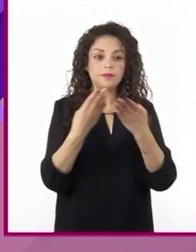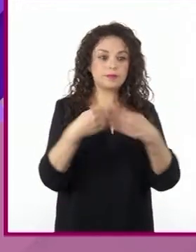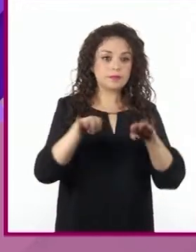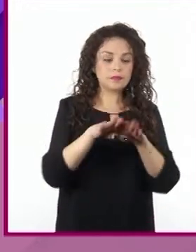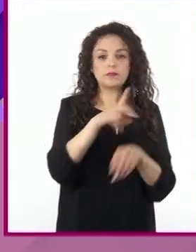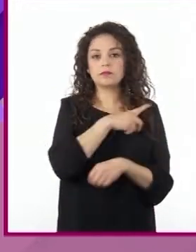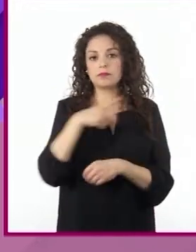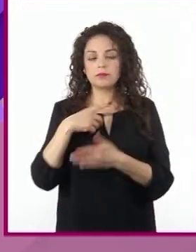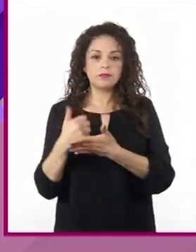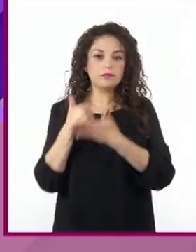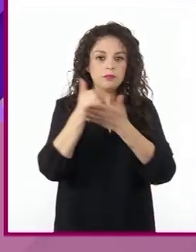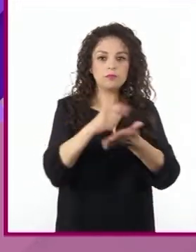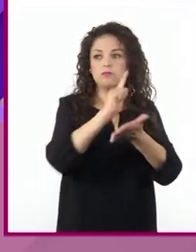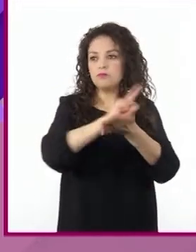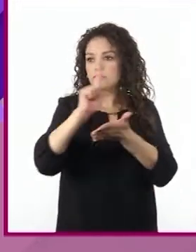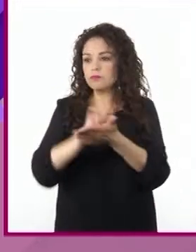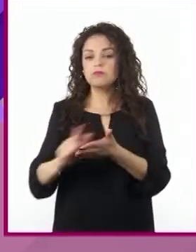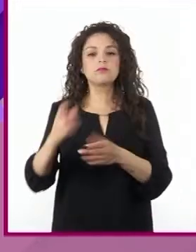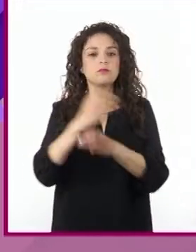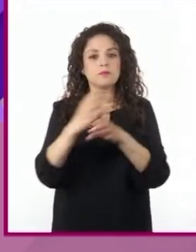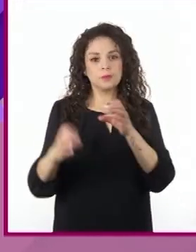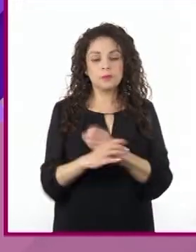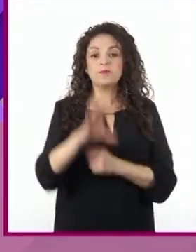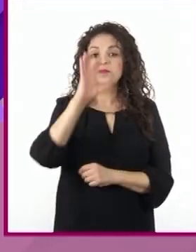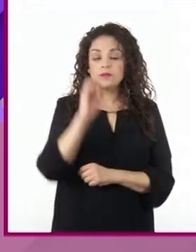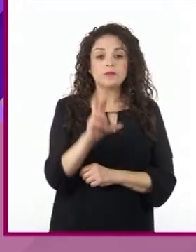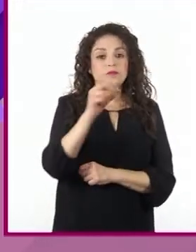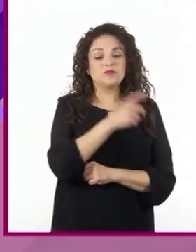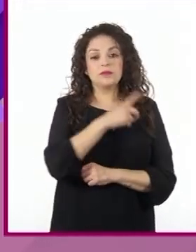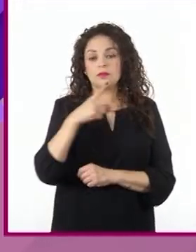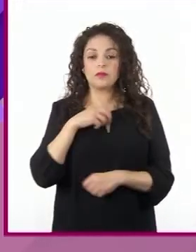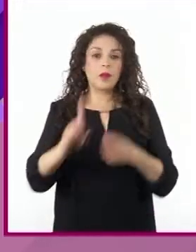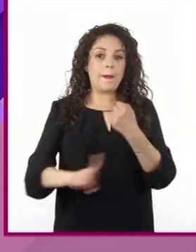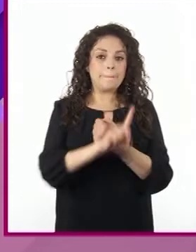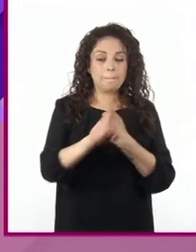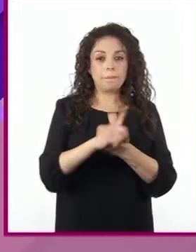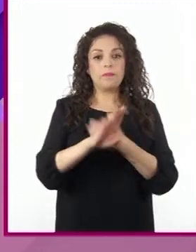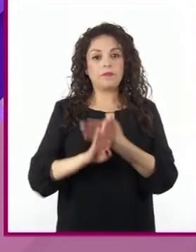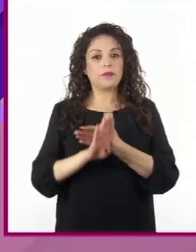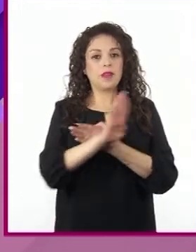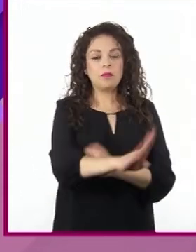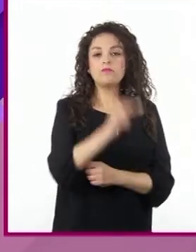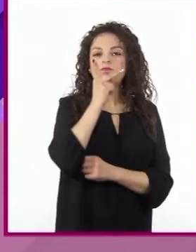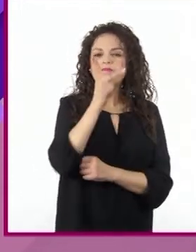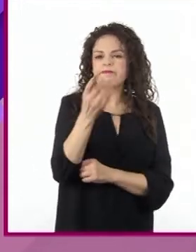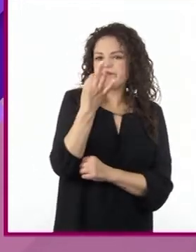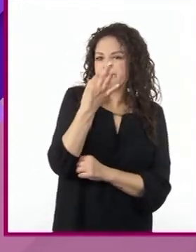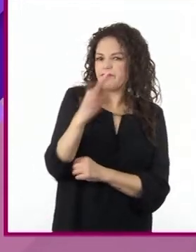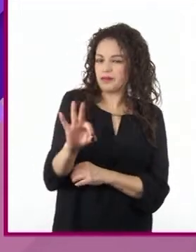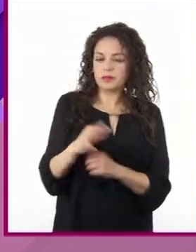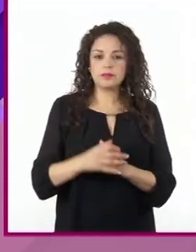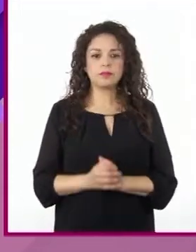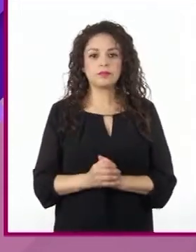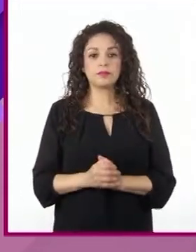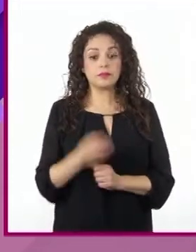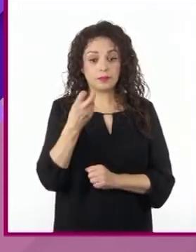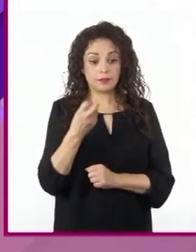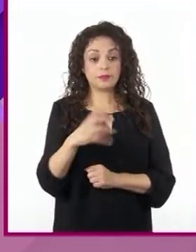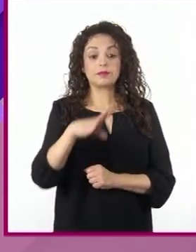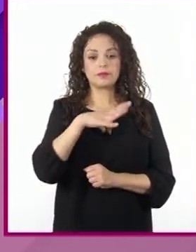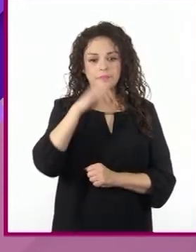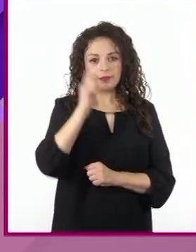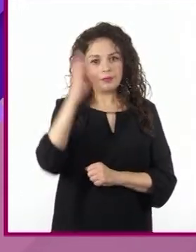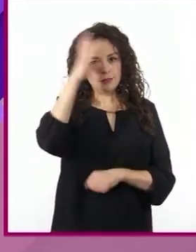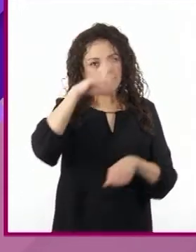o evitar los maltratos y las palabras altisonantes. Generamos en él una cultura familiar. El grupo